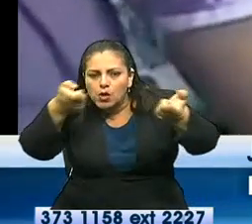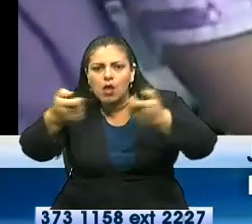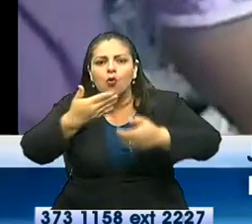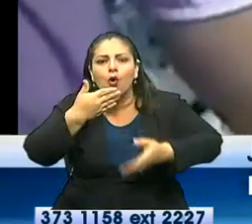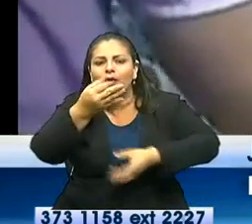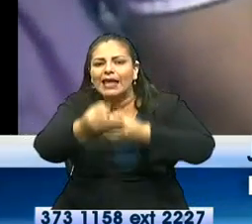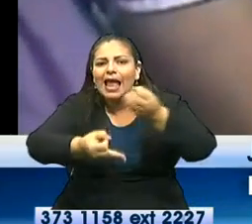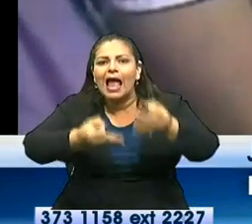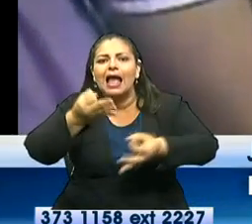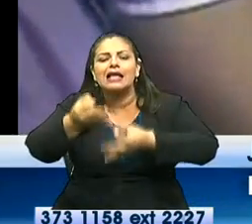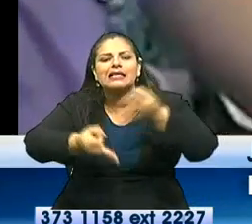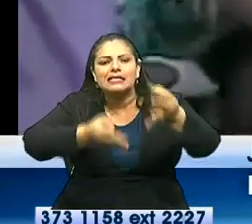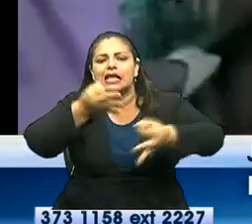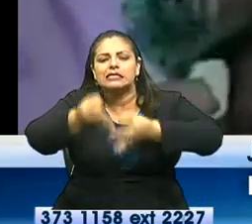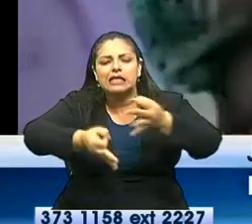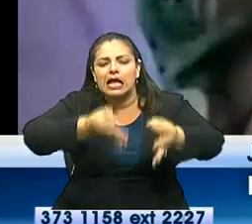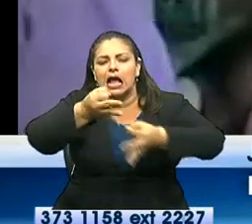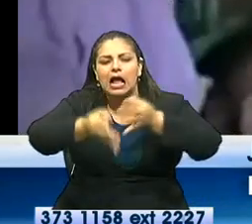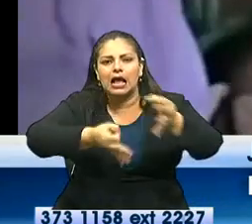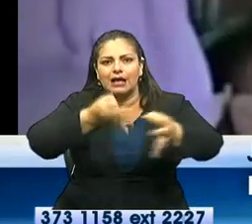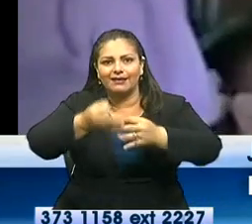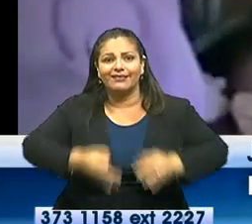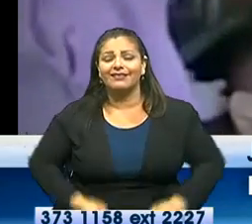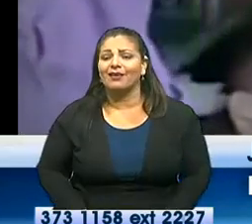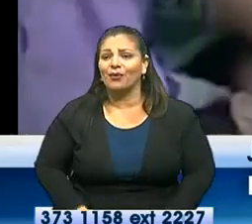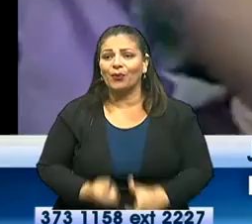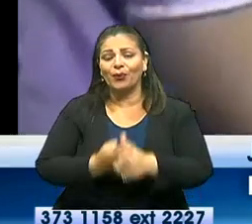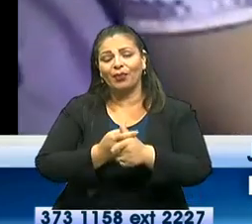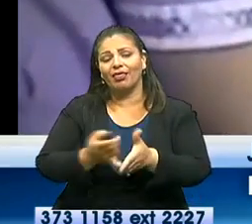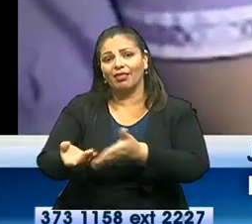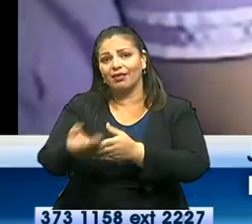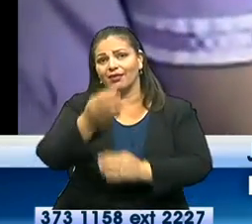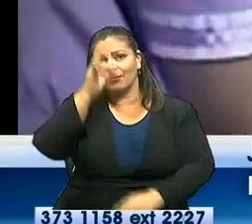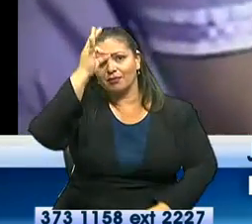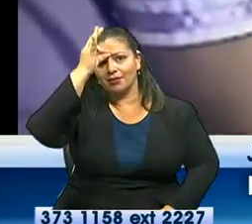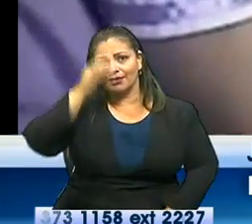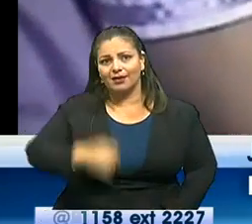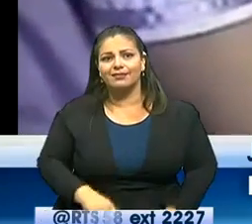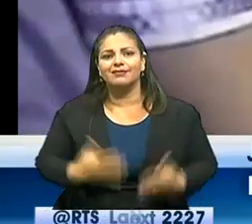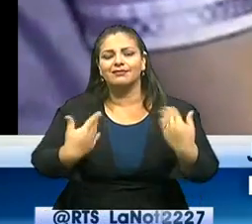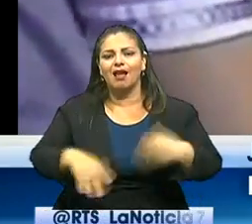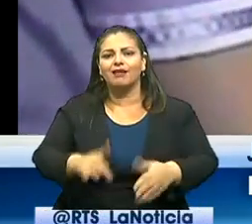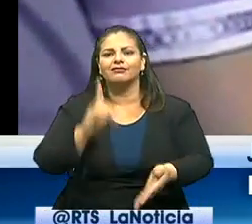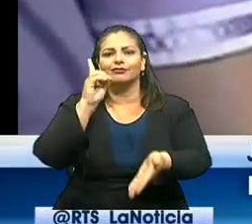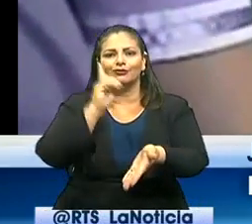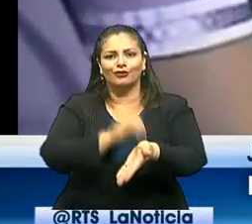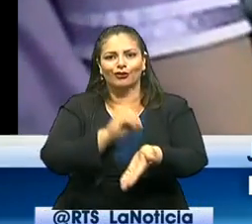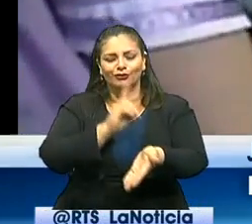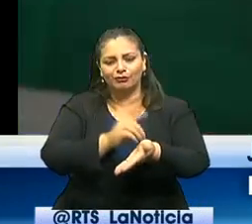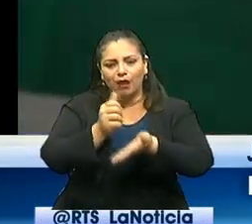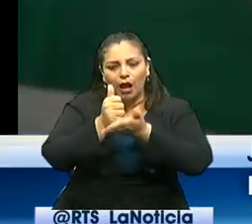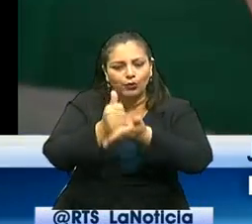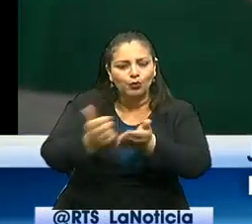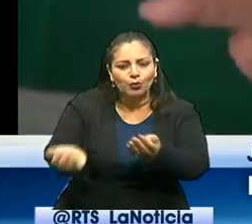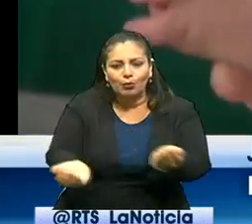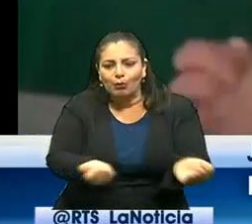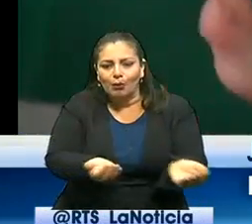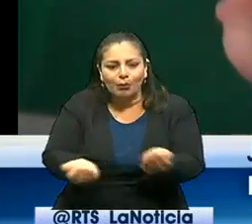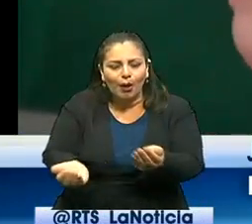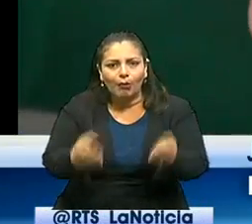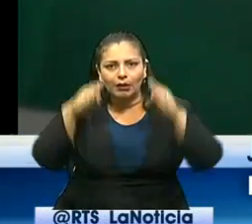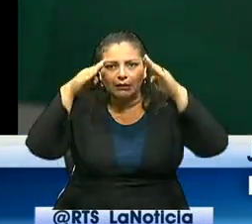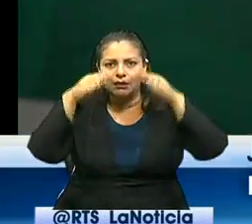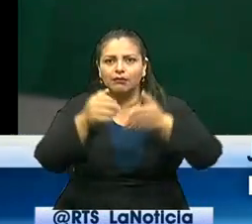para recibir a la paciente y al bebé, quienes afortunadamente no sufrieron ninguna afectación en su salud. Fue